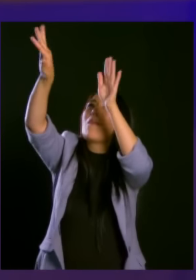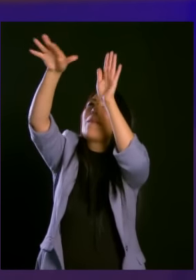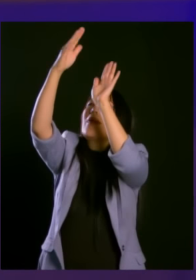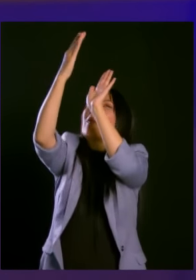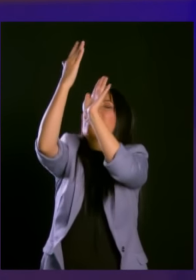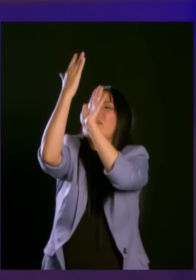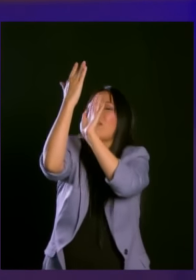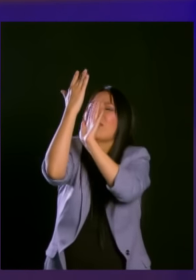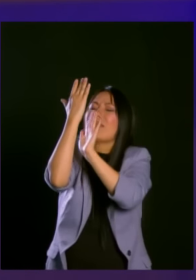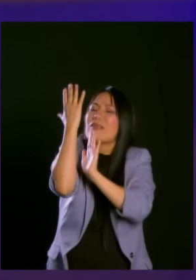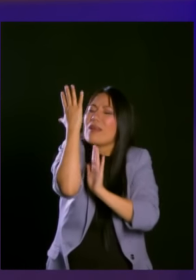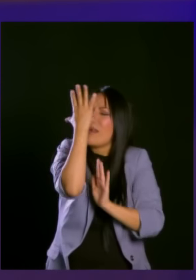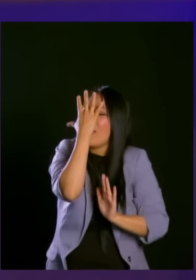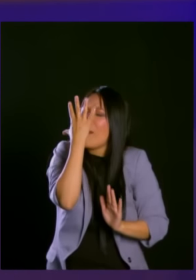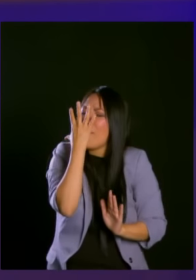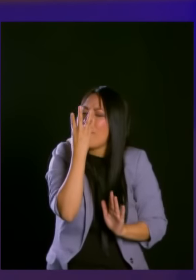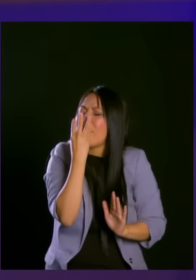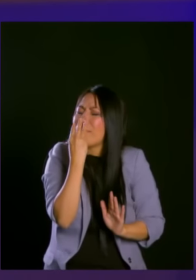linda, tangible.